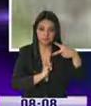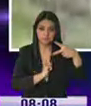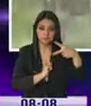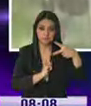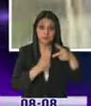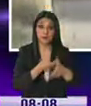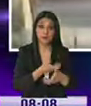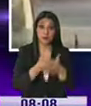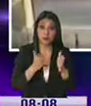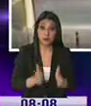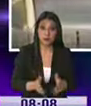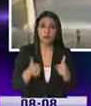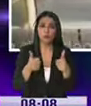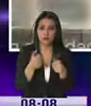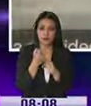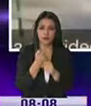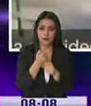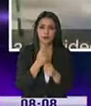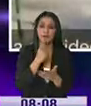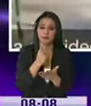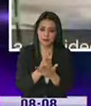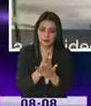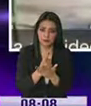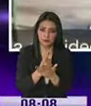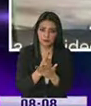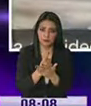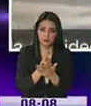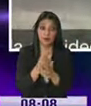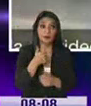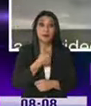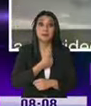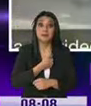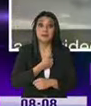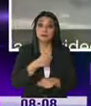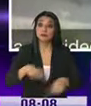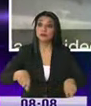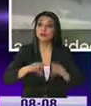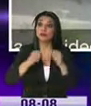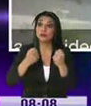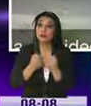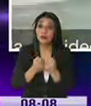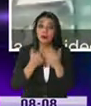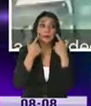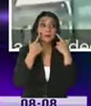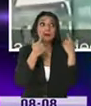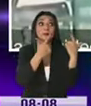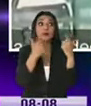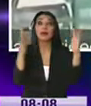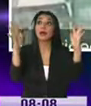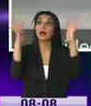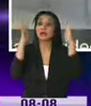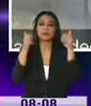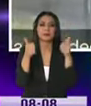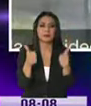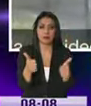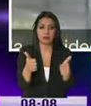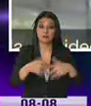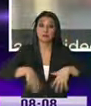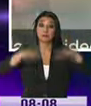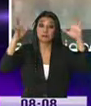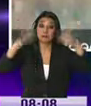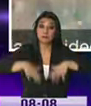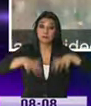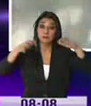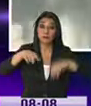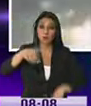el bombero, de acuerdo, o sea, hay que apoderarse nosotros como sociedad y comenzar a mirar los árboles. Cada invierno,